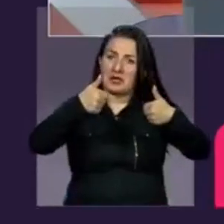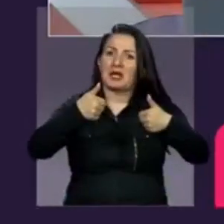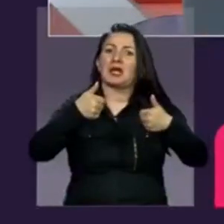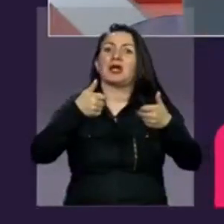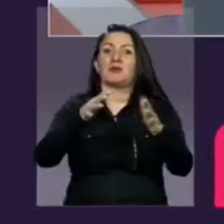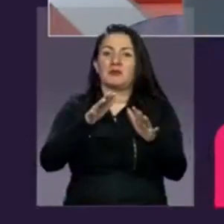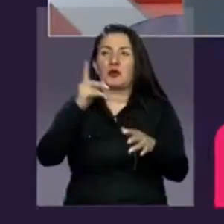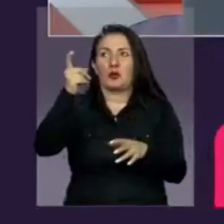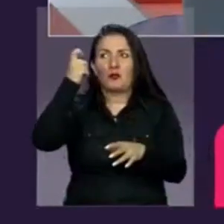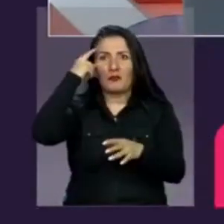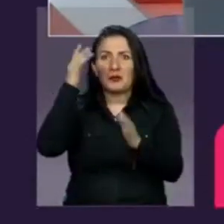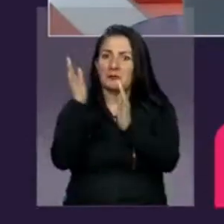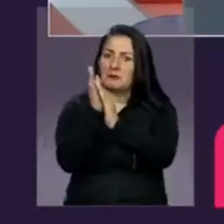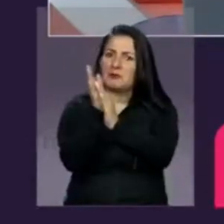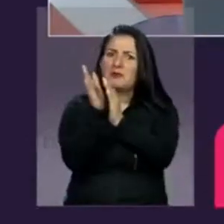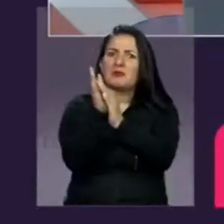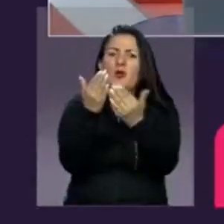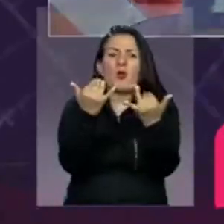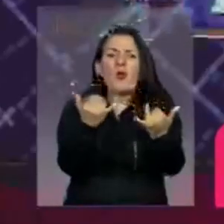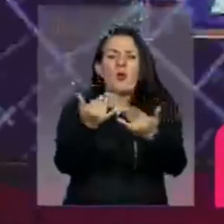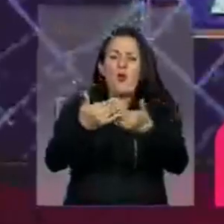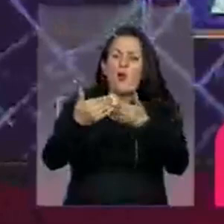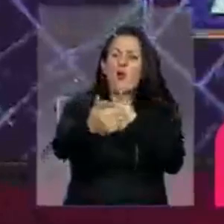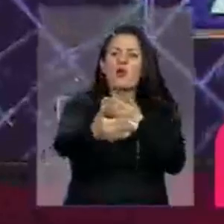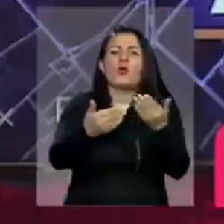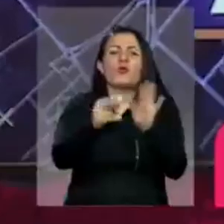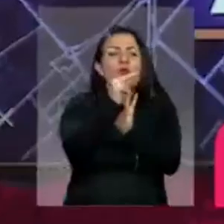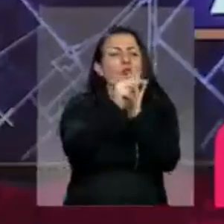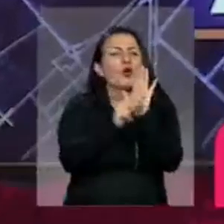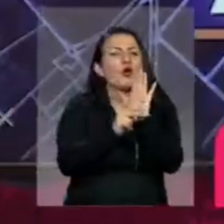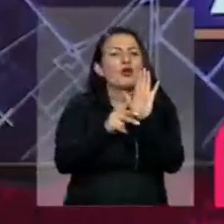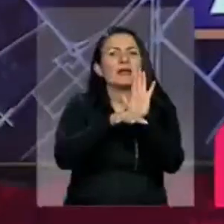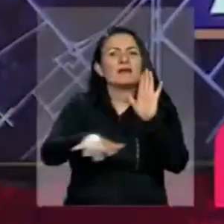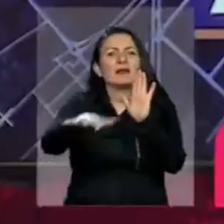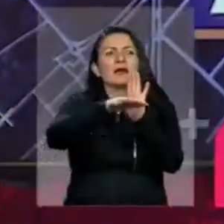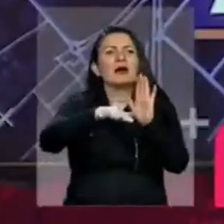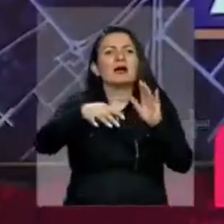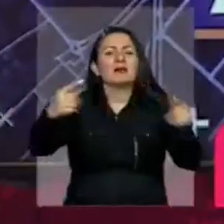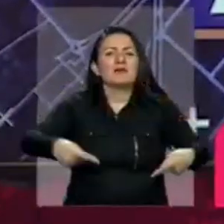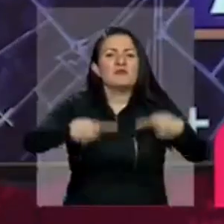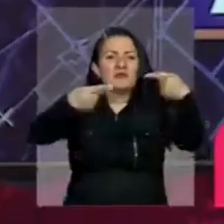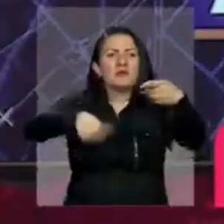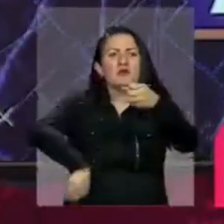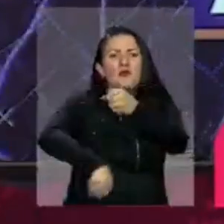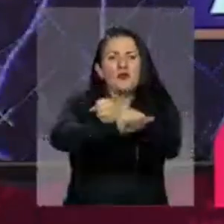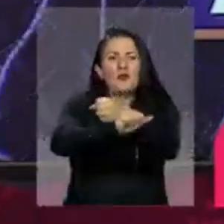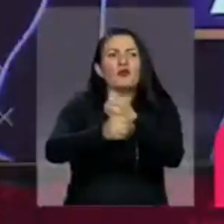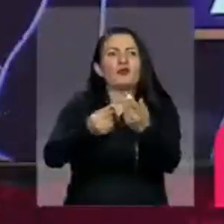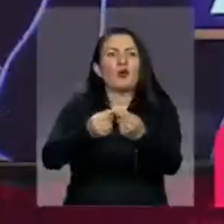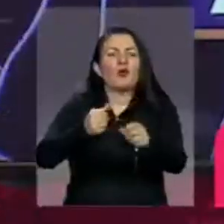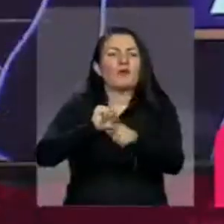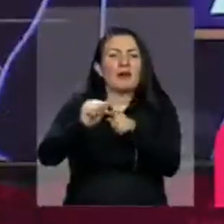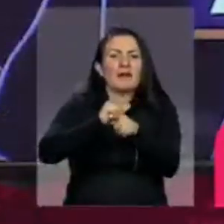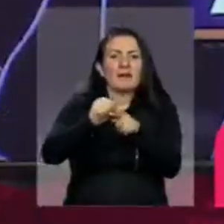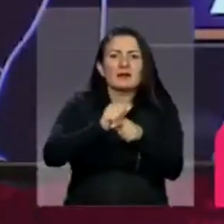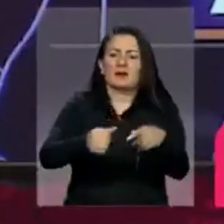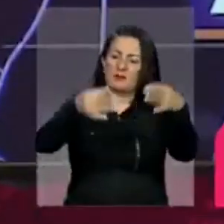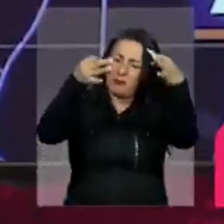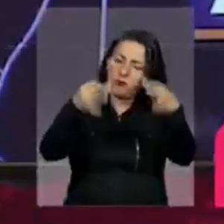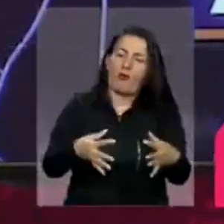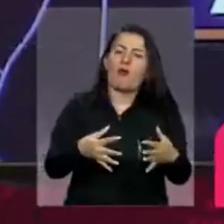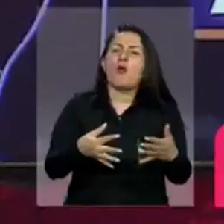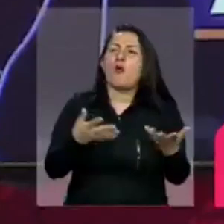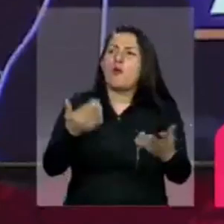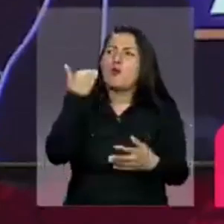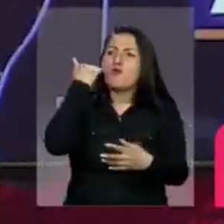por el gobierno, pero ¿y ahora? ¿Y ahora las políticas? ¿Y ahora los torneos? ¿Y ahora las condiciones reales para